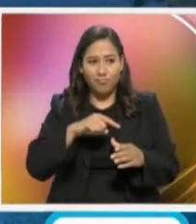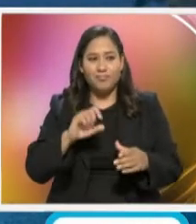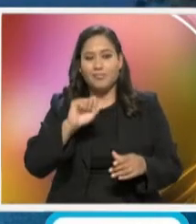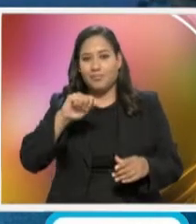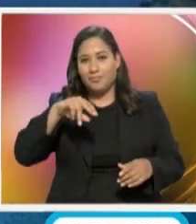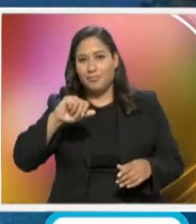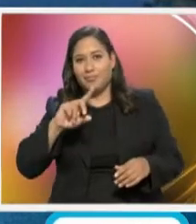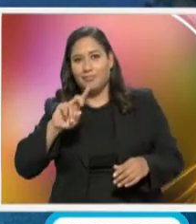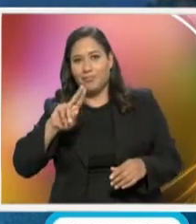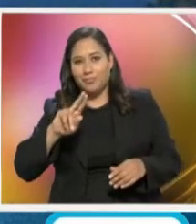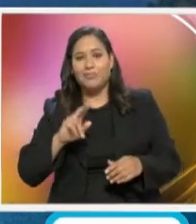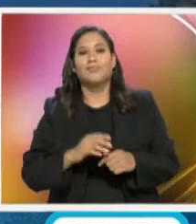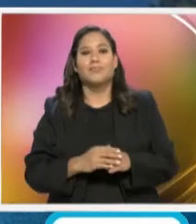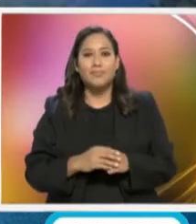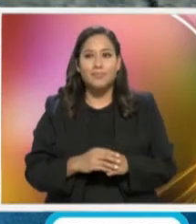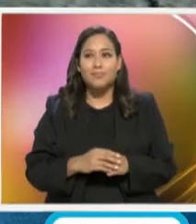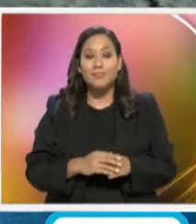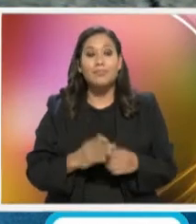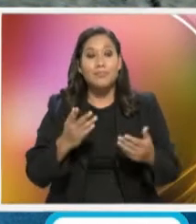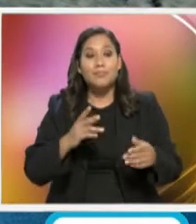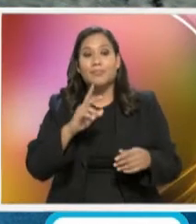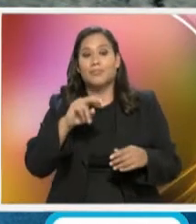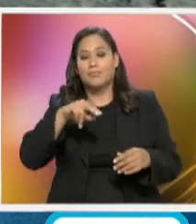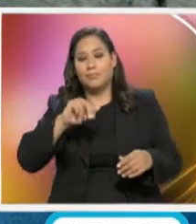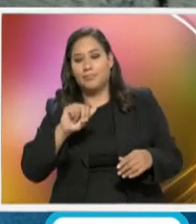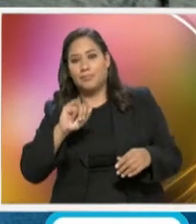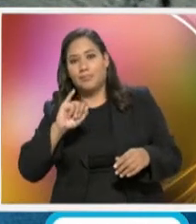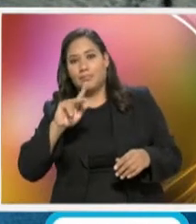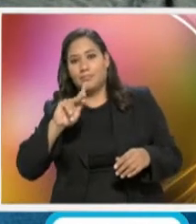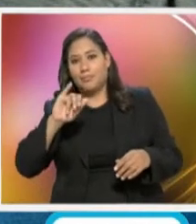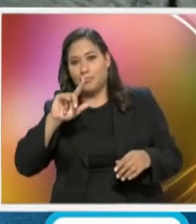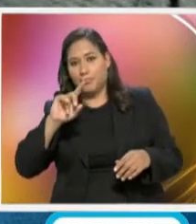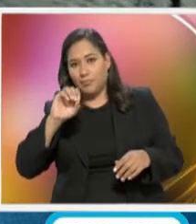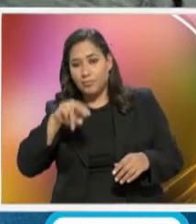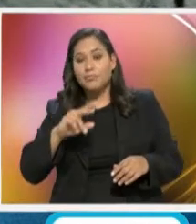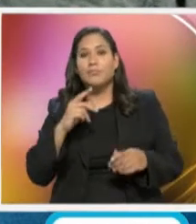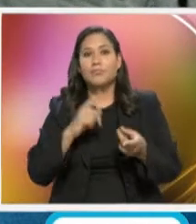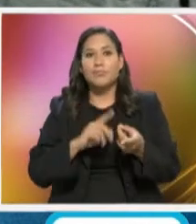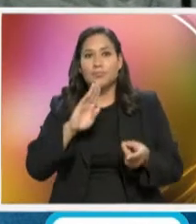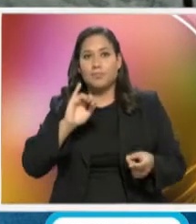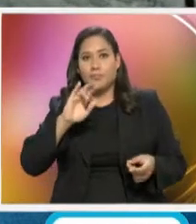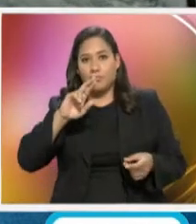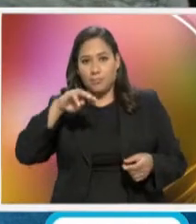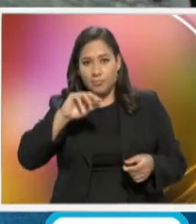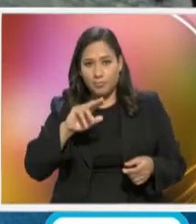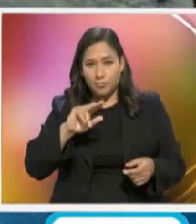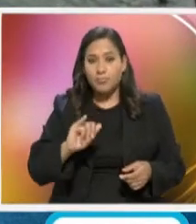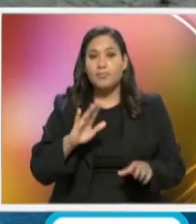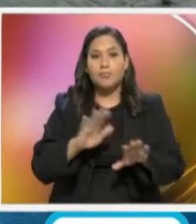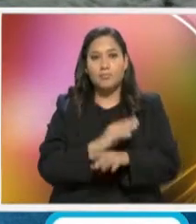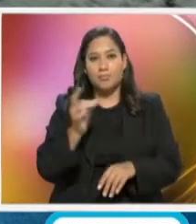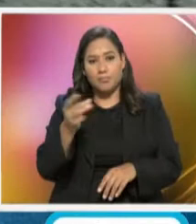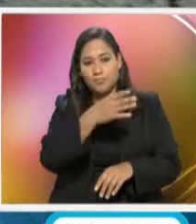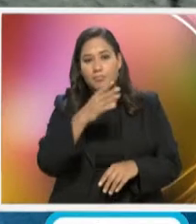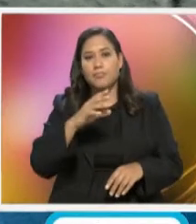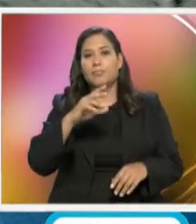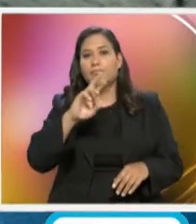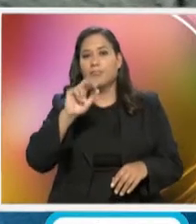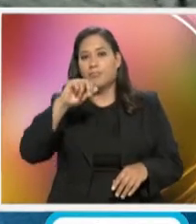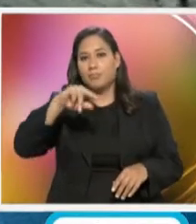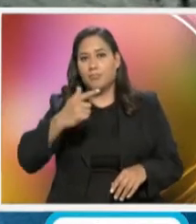Xanadu. Ándale. Naypyidaw, en Birmania, es la número 3, reemplazó a Rangún en el 2005 como la capital